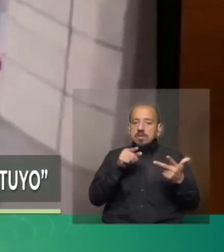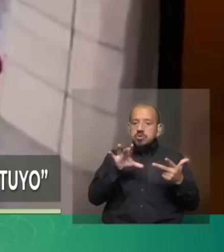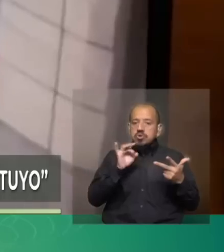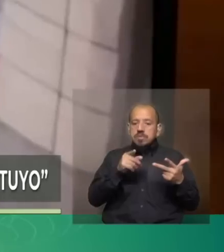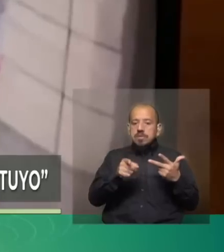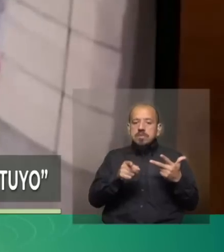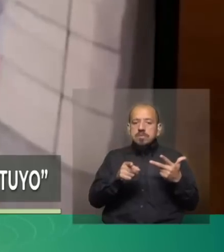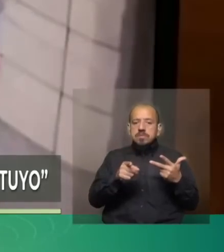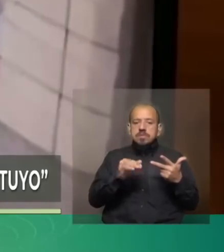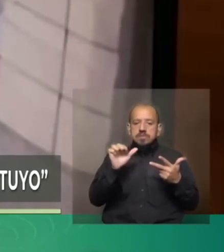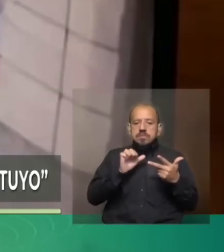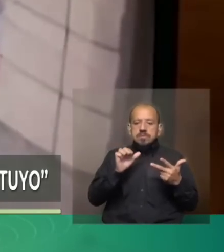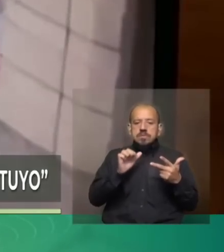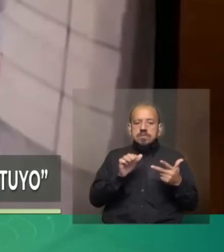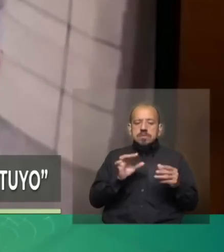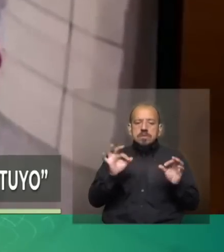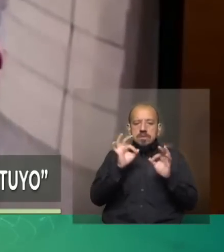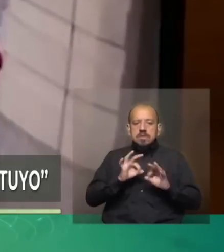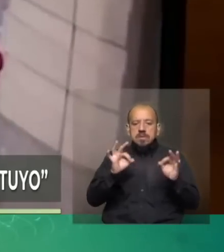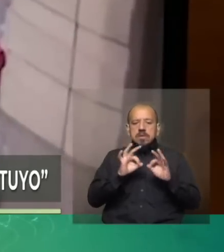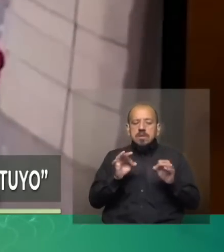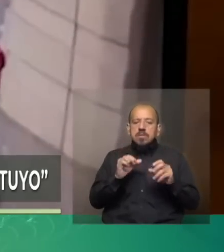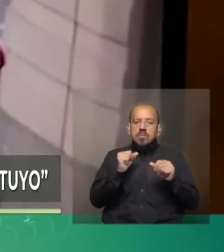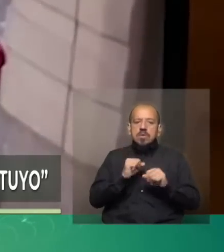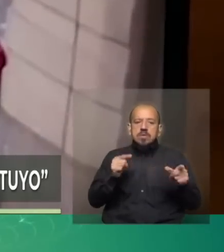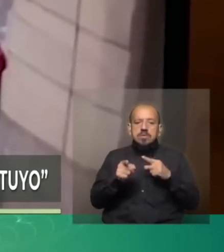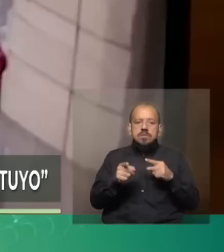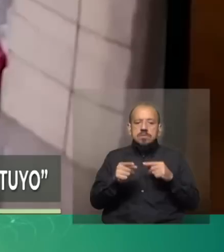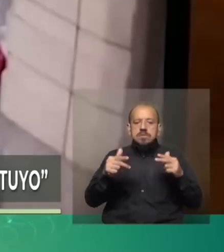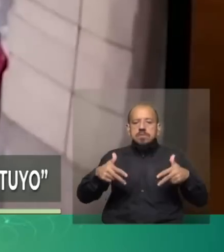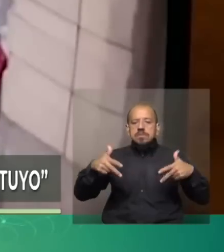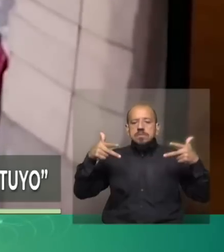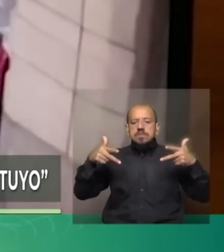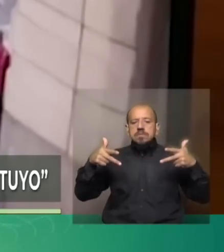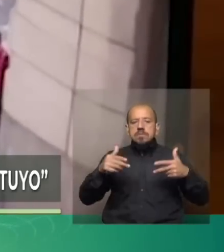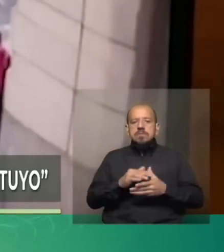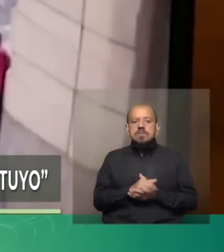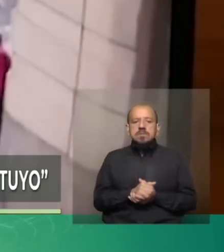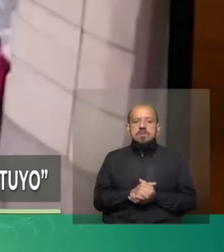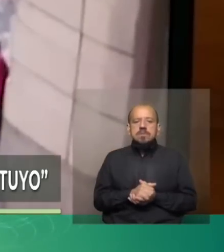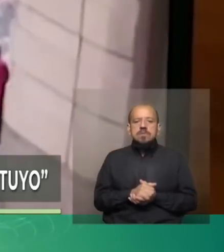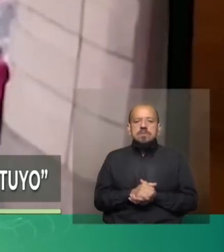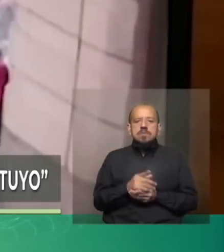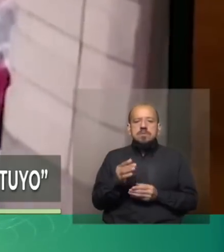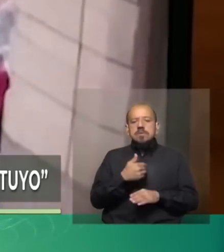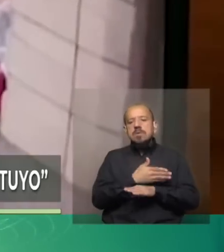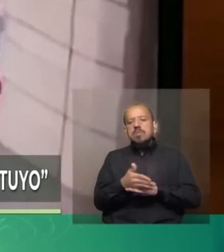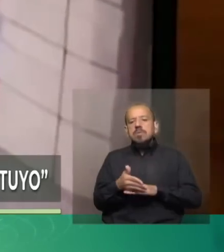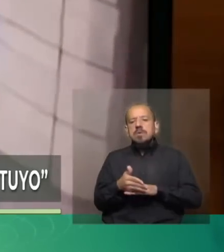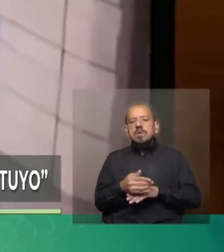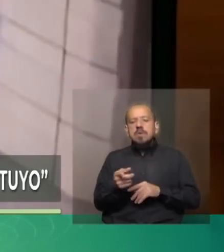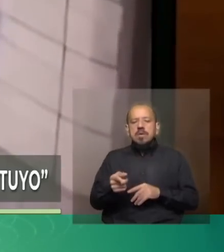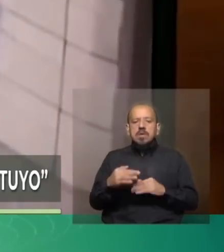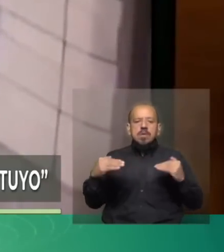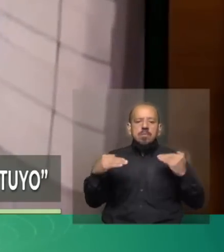luego la empresa esa que estaba nadie nadie nadie estamos monitoreando el baile tuyo bueno Prometiste acá afuera el tema de